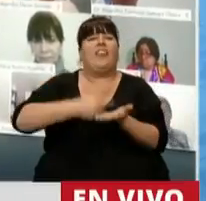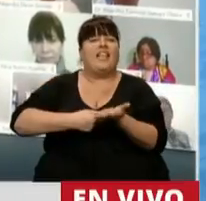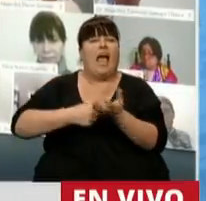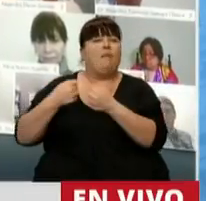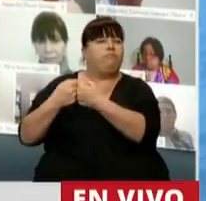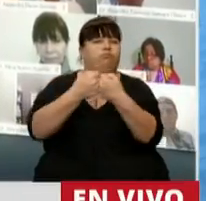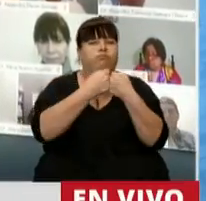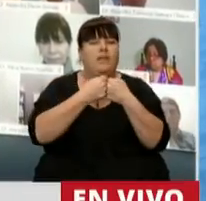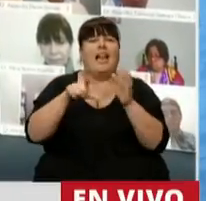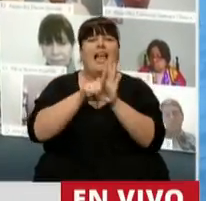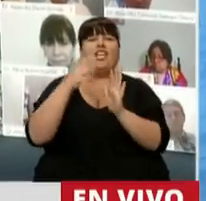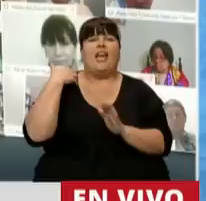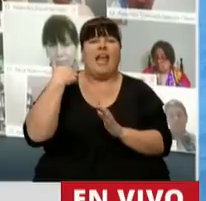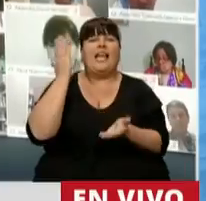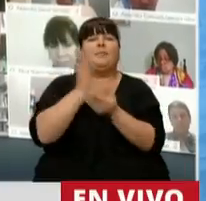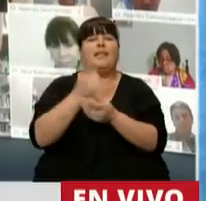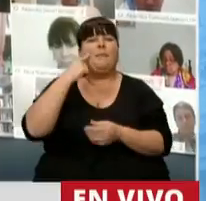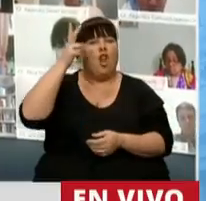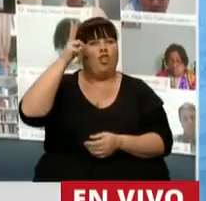por unanimidad en legislación general, expediente